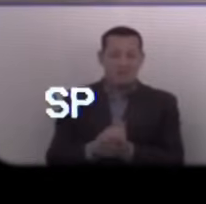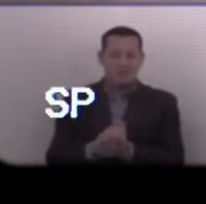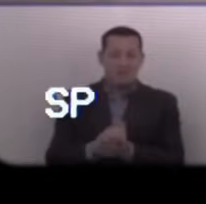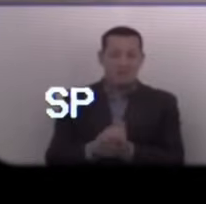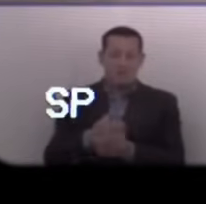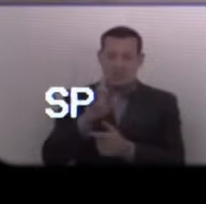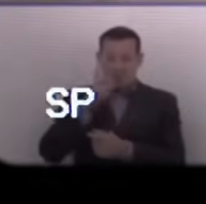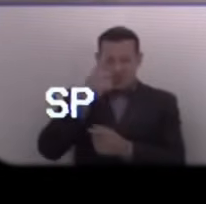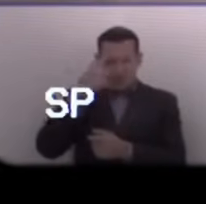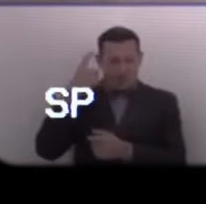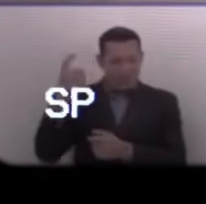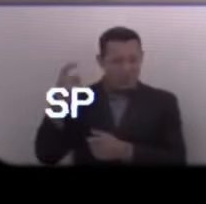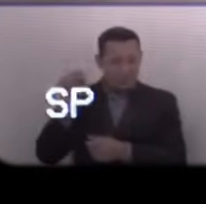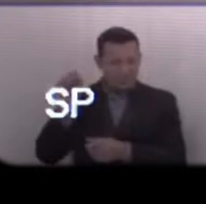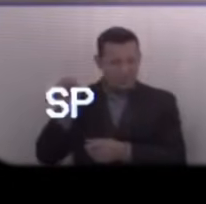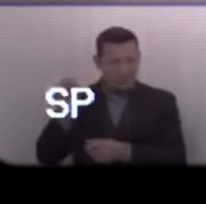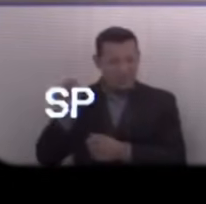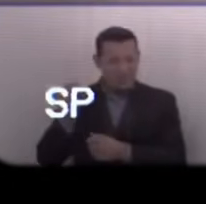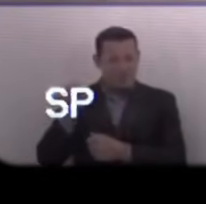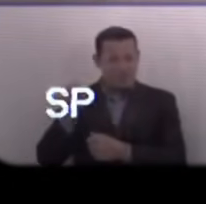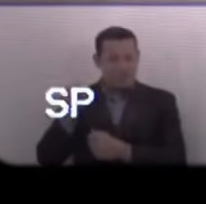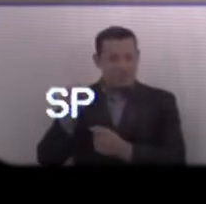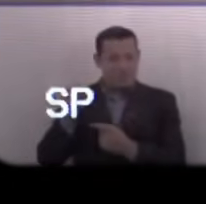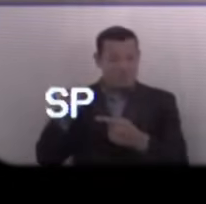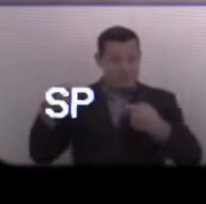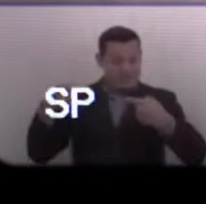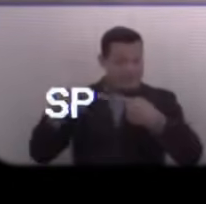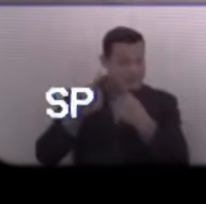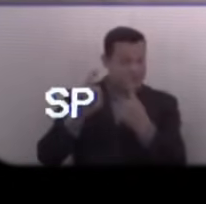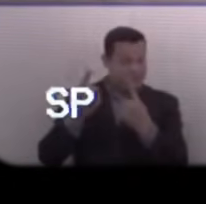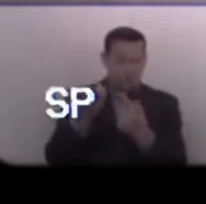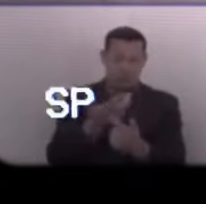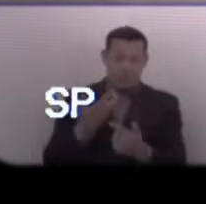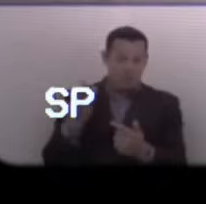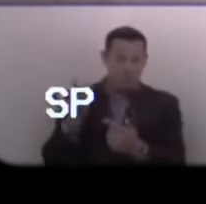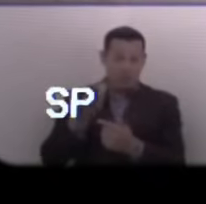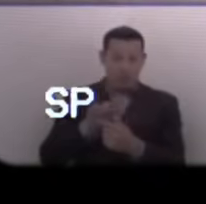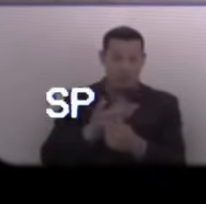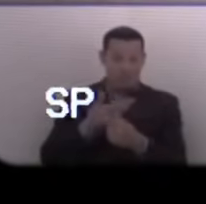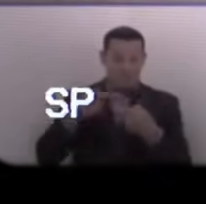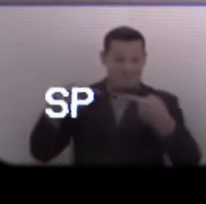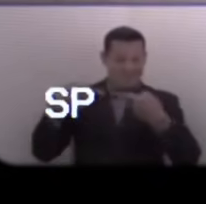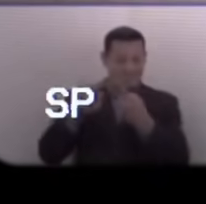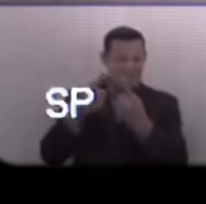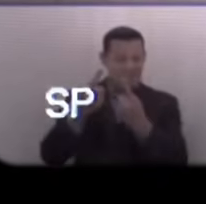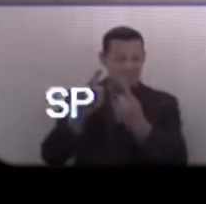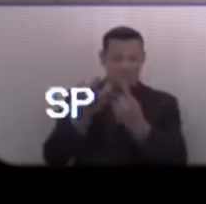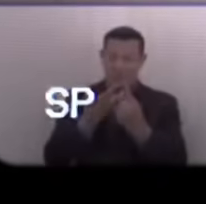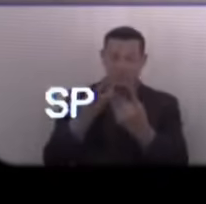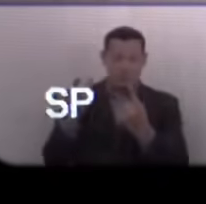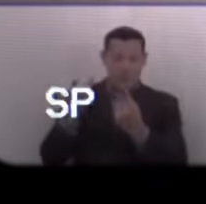No lo recuerdo. Al contrario, había un enemigo en común.